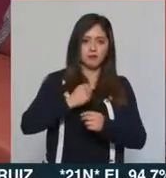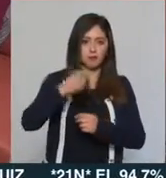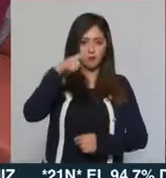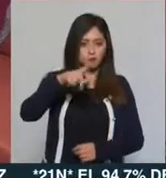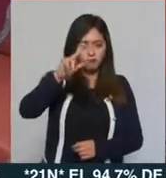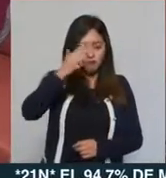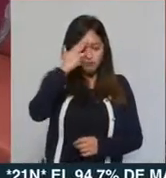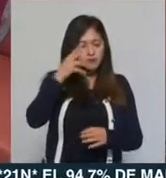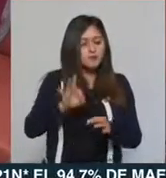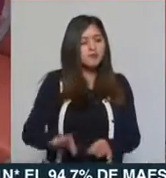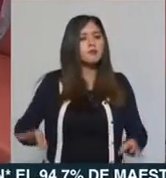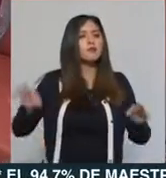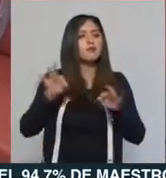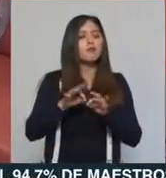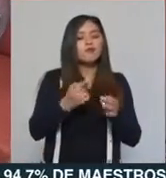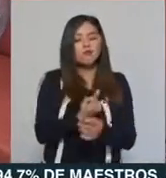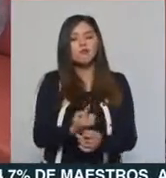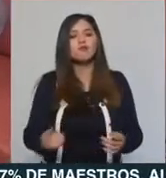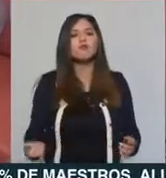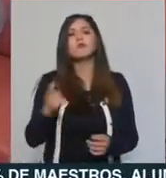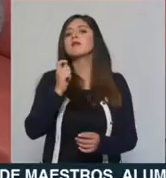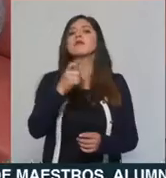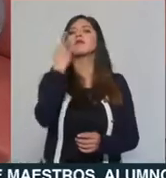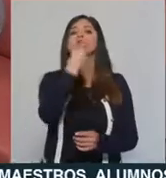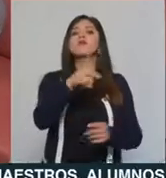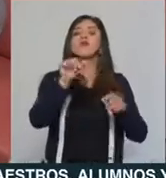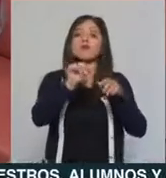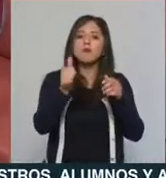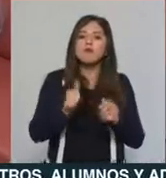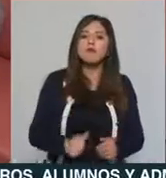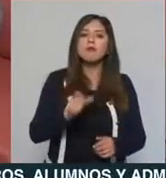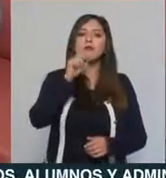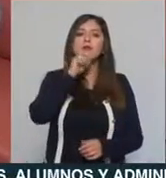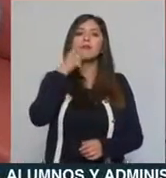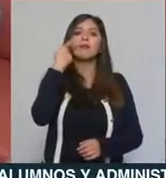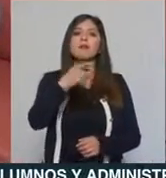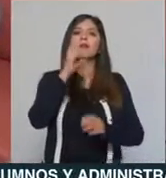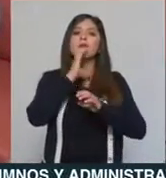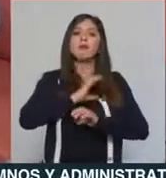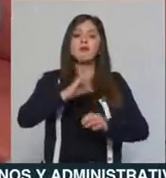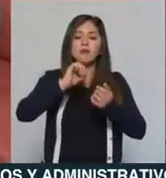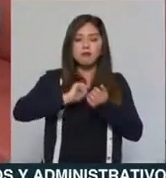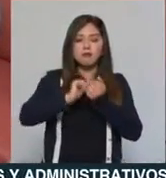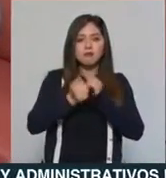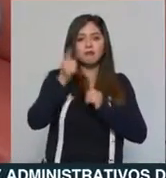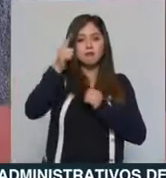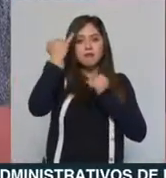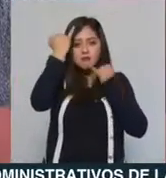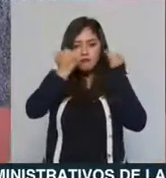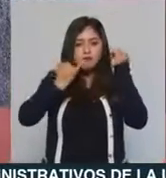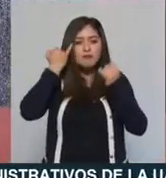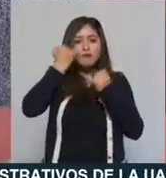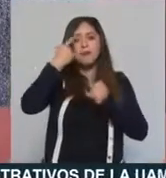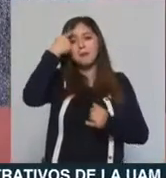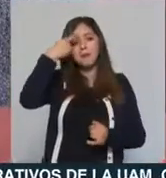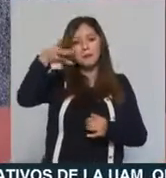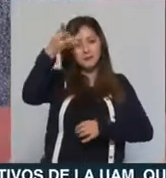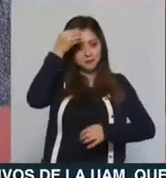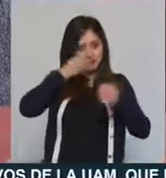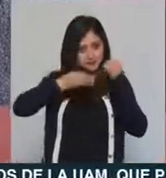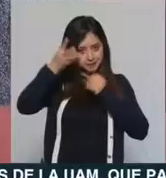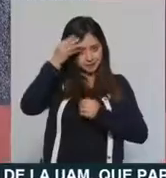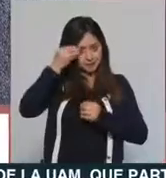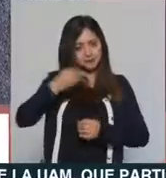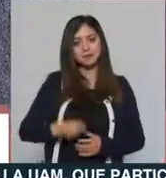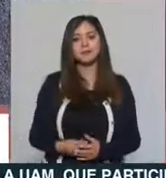la importancia de acercar pues las artes a ellos para hacer volar su imaginación y poder obtener otros aprendizajes. Así es, estamos